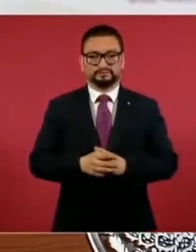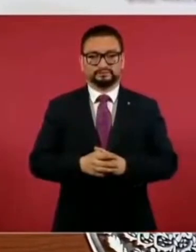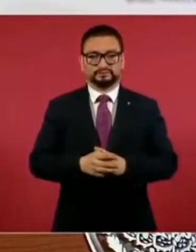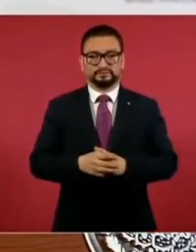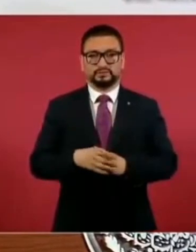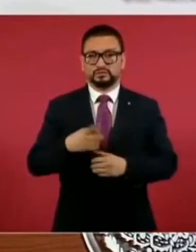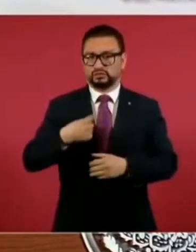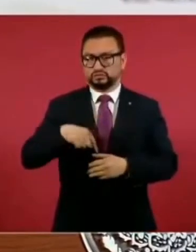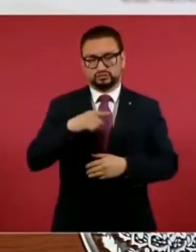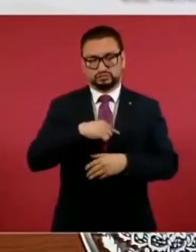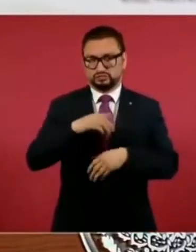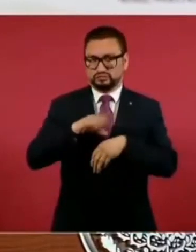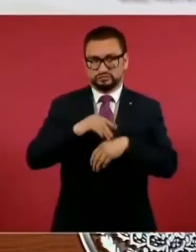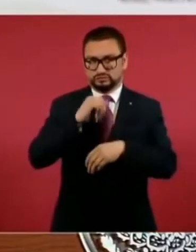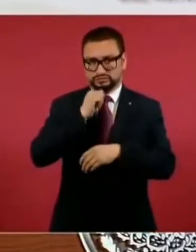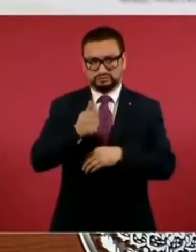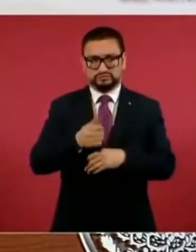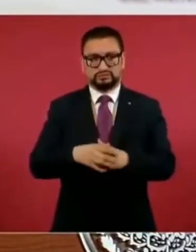tolerancia de ningún tipo.